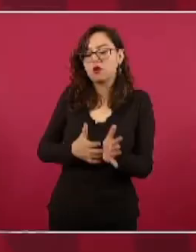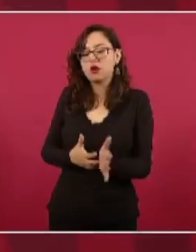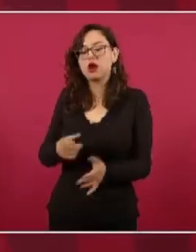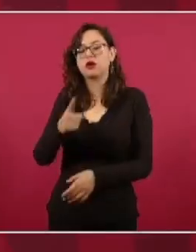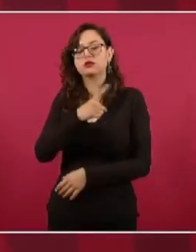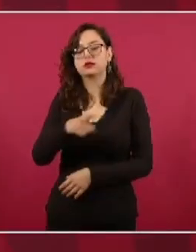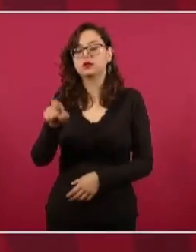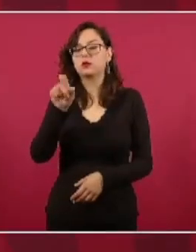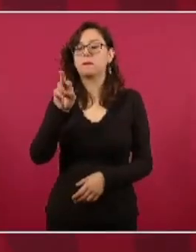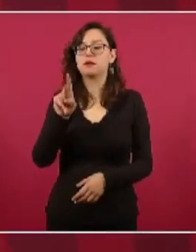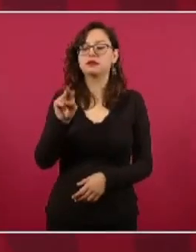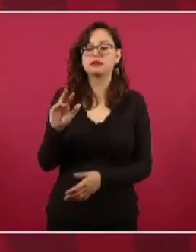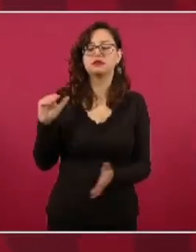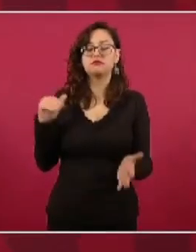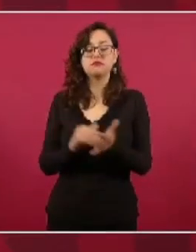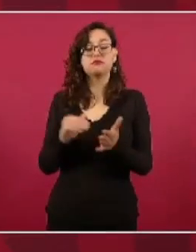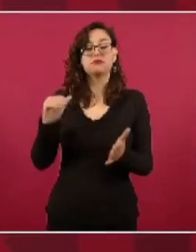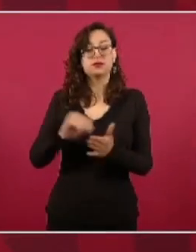Y así